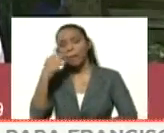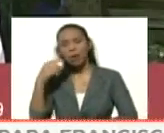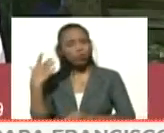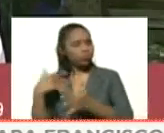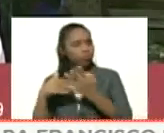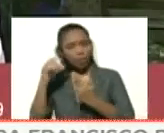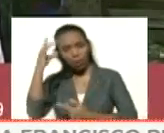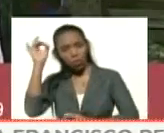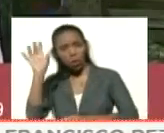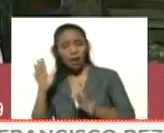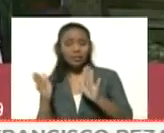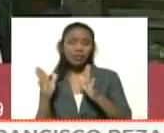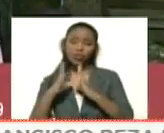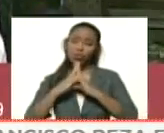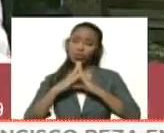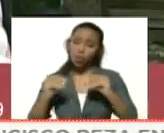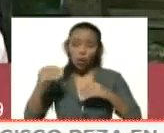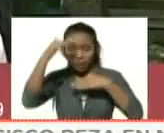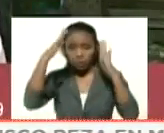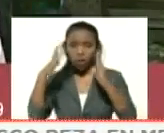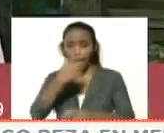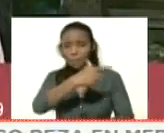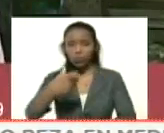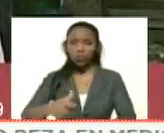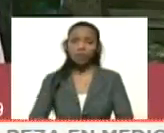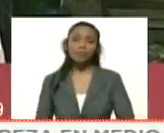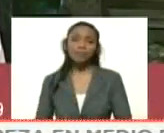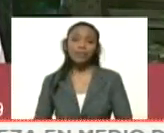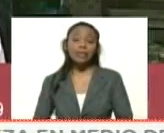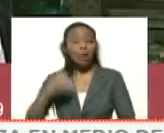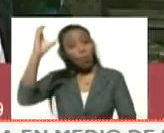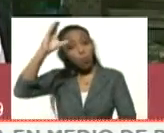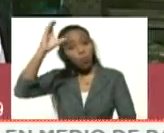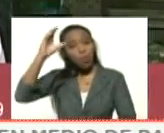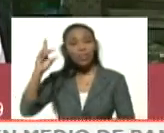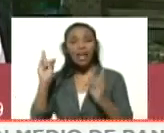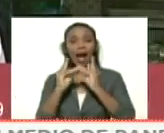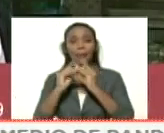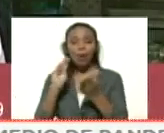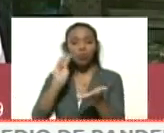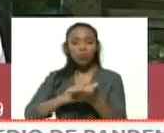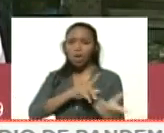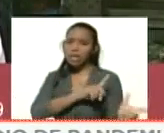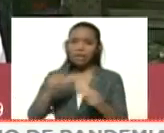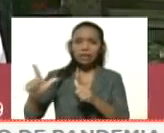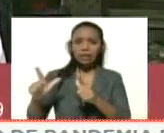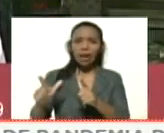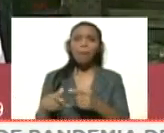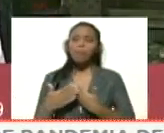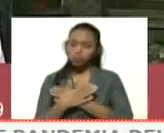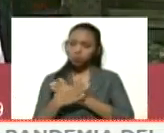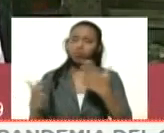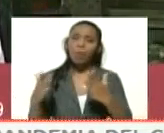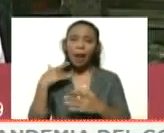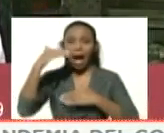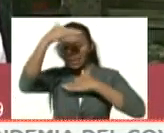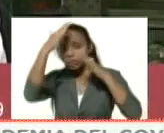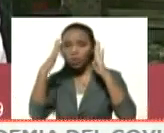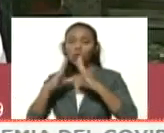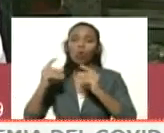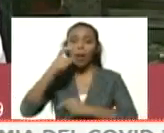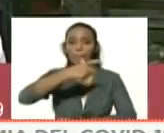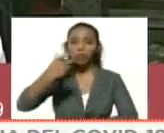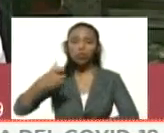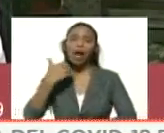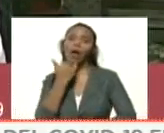suficiente para atender a todos los casos. Y la capacidad de camas instaladas listas, dispuestas para atender a todas y a